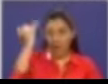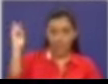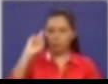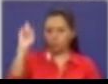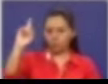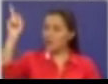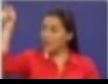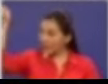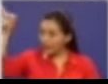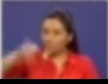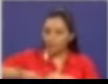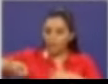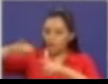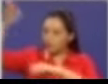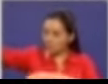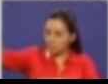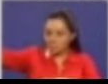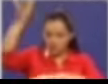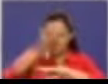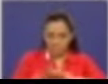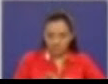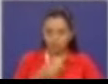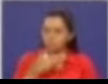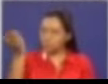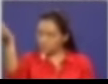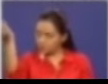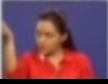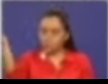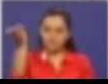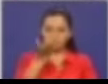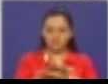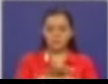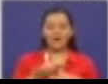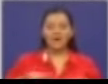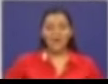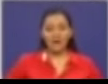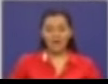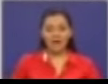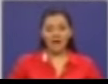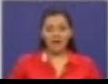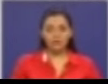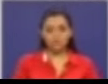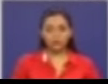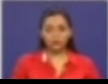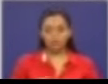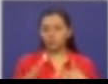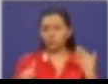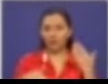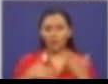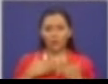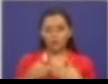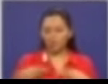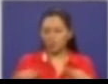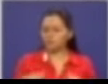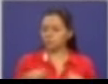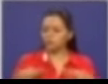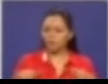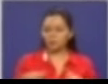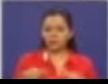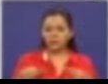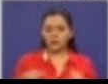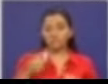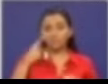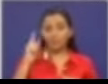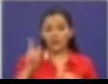Latina de las Naciones Unidas. Gasto corriente del gobierno central de América Latina y el Caribe como porcentaje del PIB, porque hay que tomar